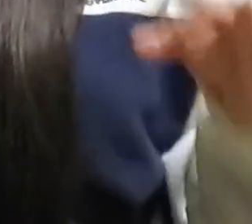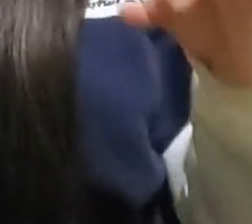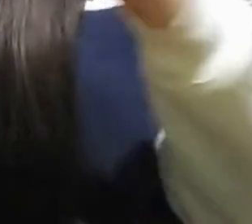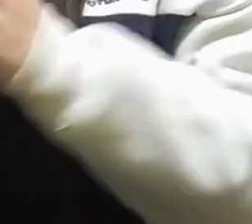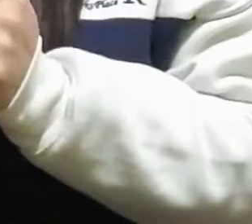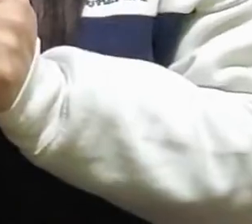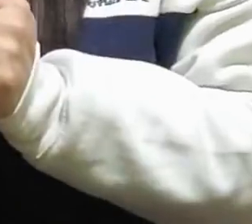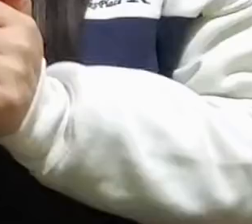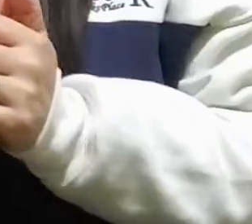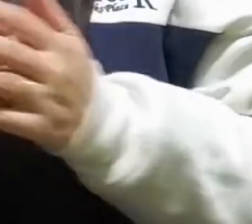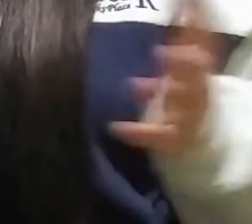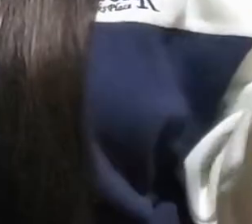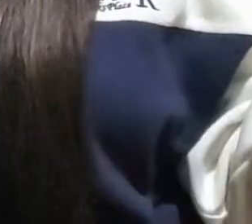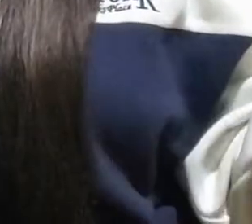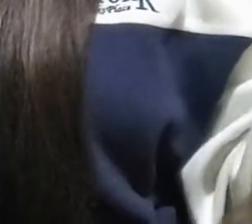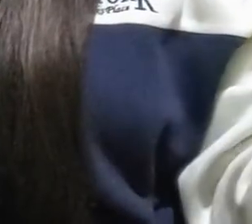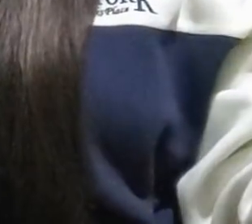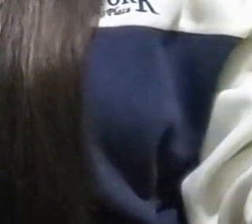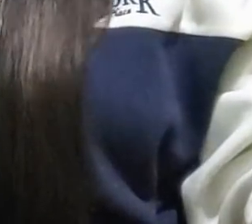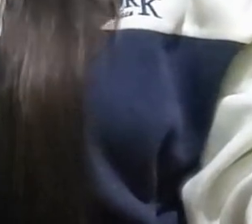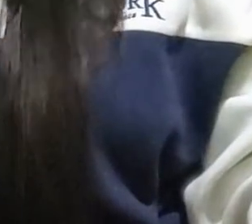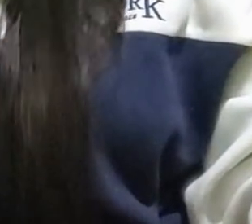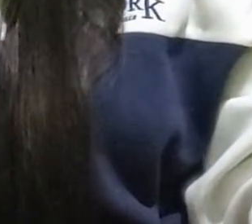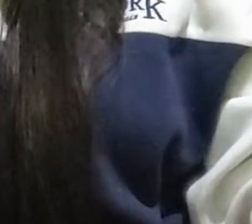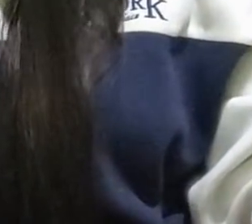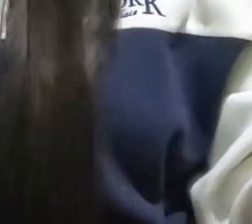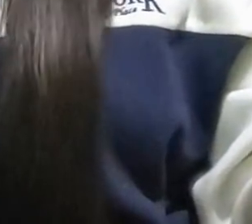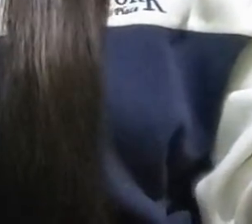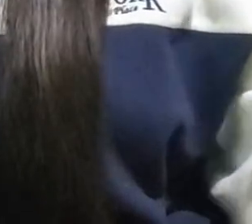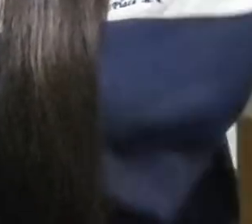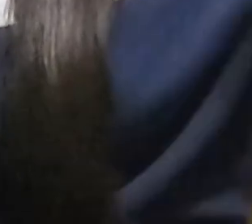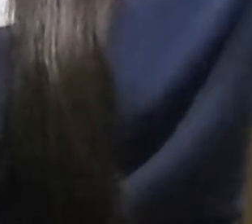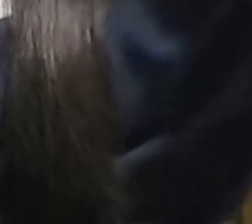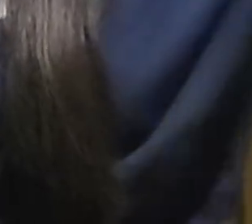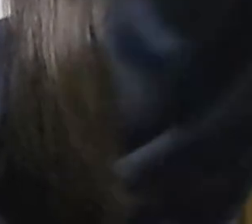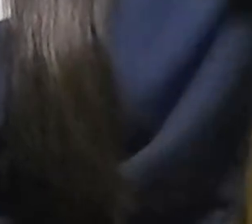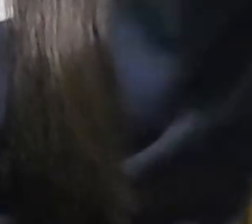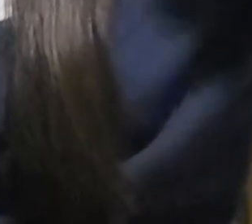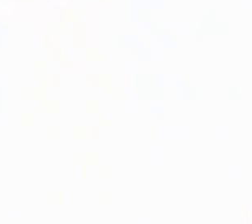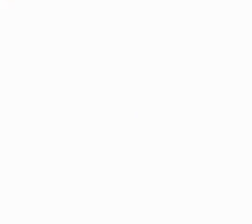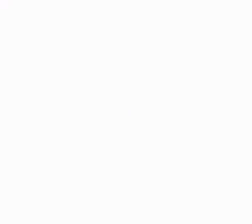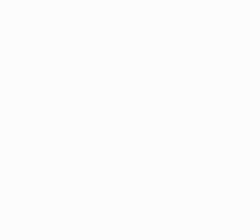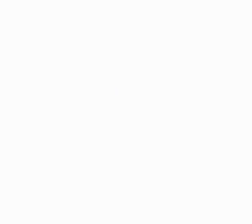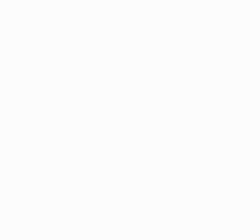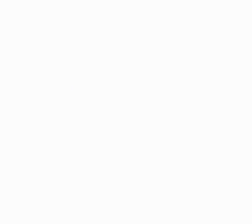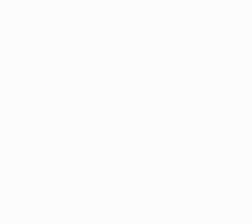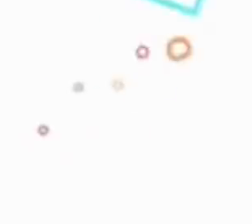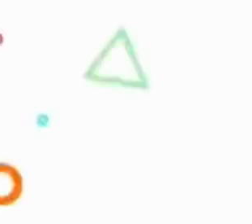chicos, esto ha sido todo para el video de hoy. Y si más, nos estaremos viendo para... la próxima. Bye. Bye.